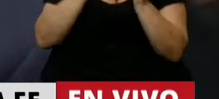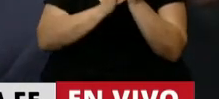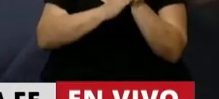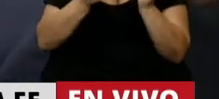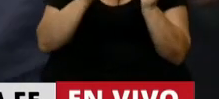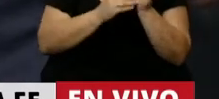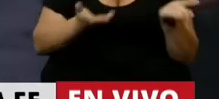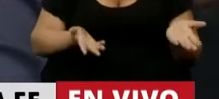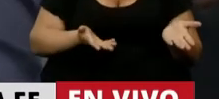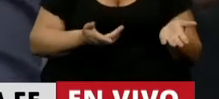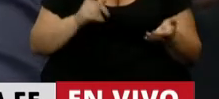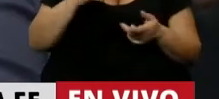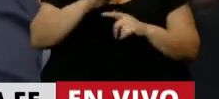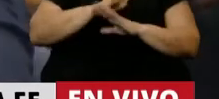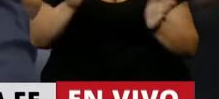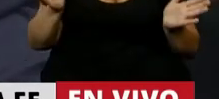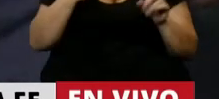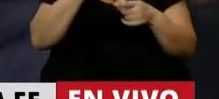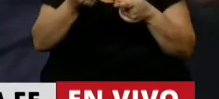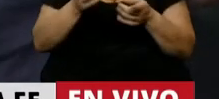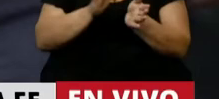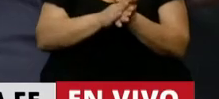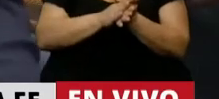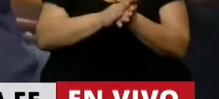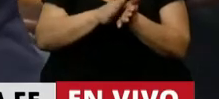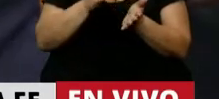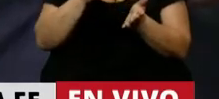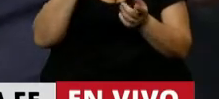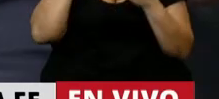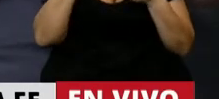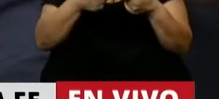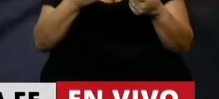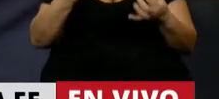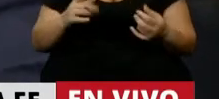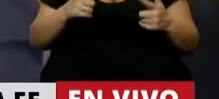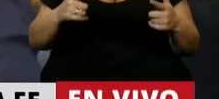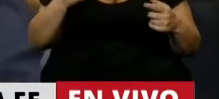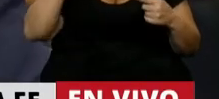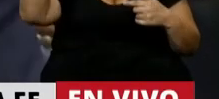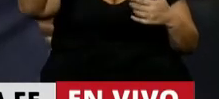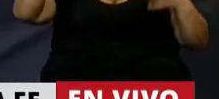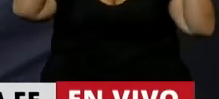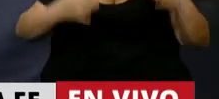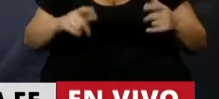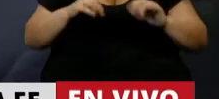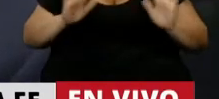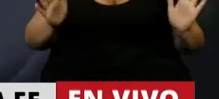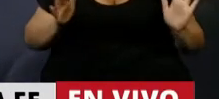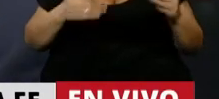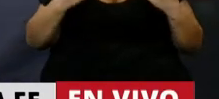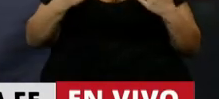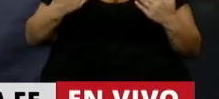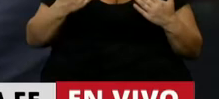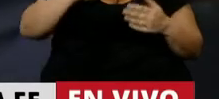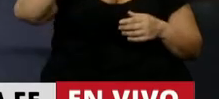garantías, porque no está basado en una apuesta que todavía no existe, que no es objetiva, de que se le